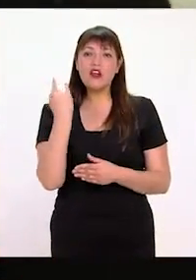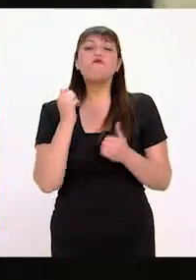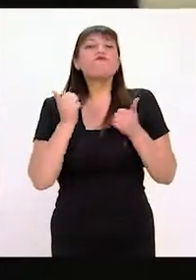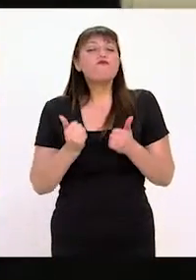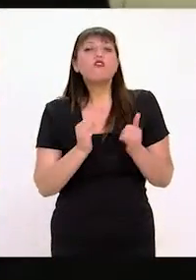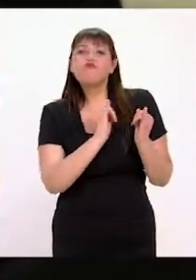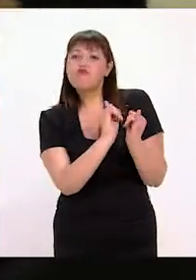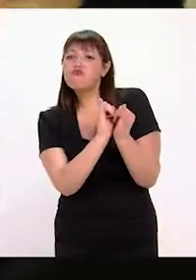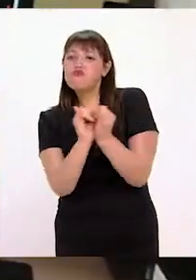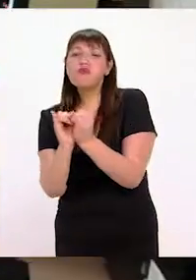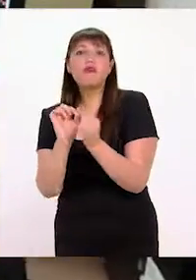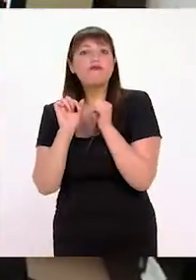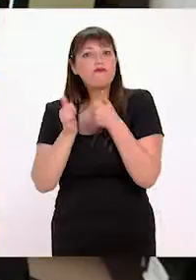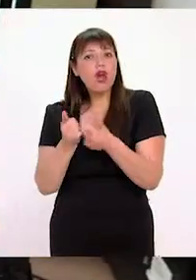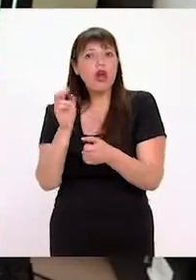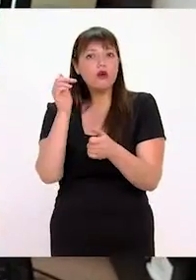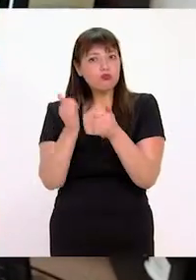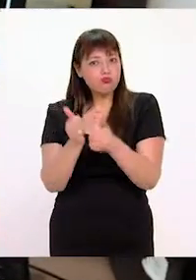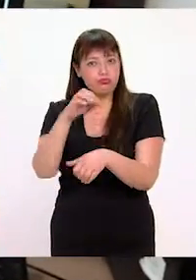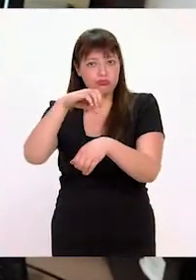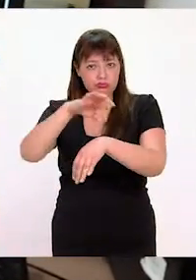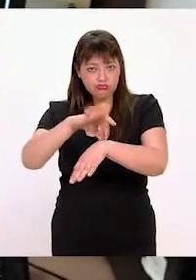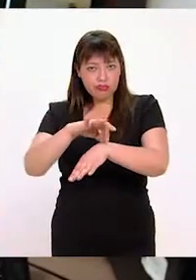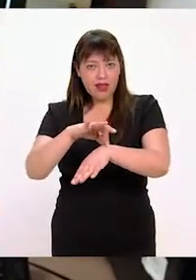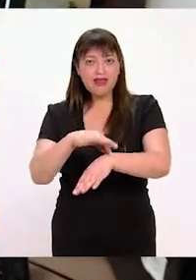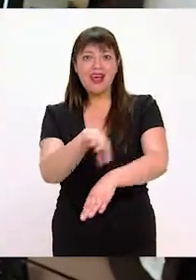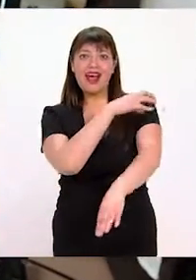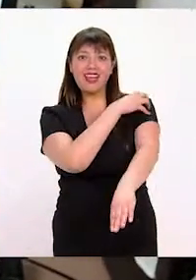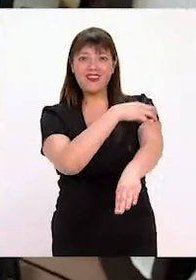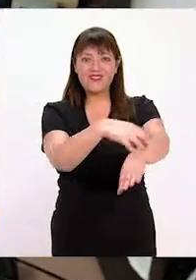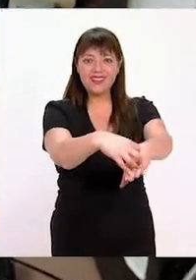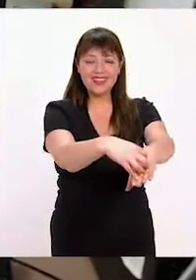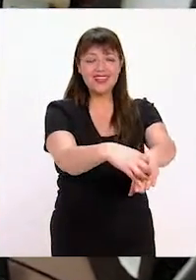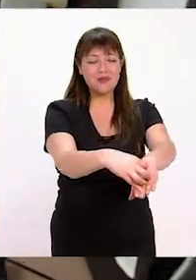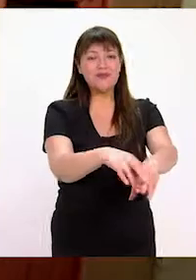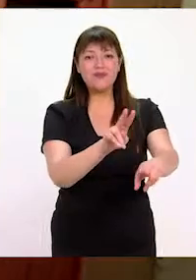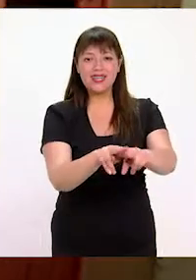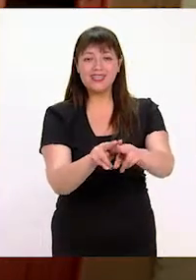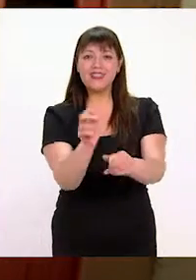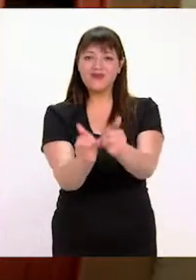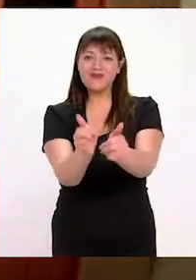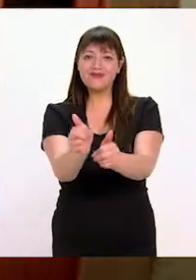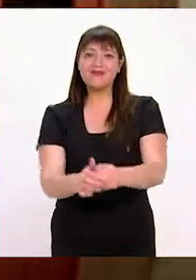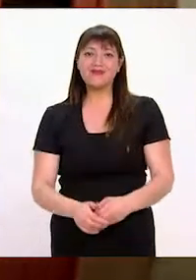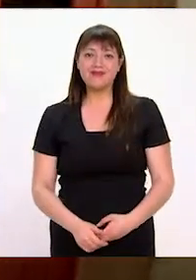bien formados los médicos, para que vayan de Arica a Punta Arenas a ejercer su profesión.